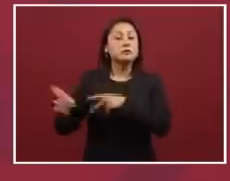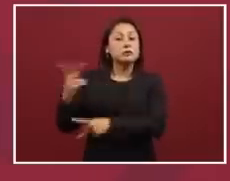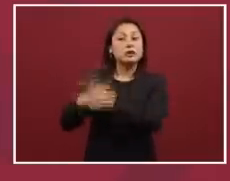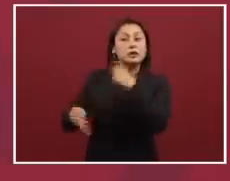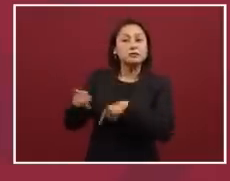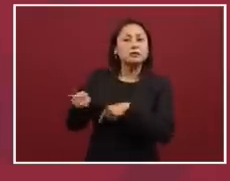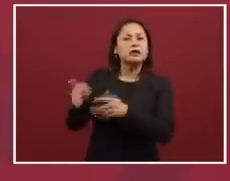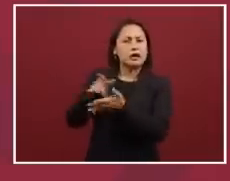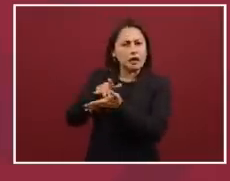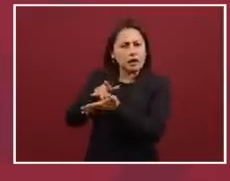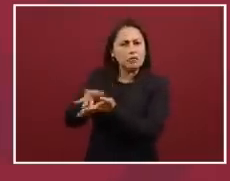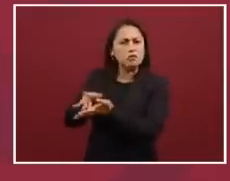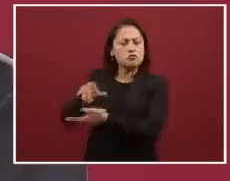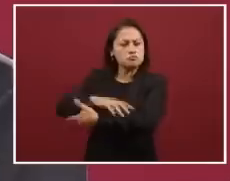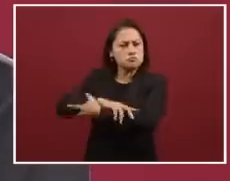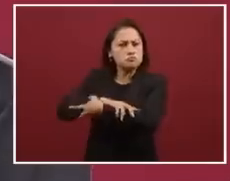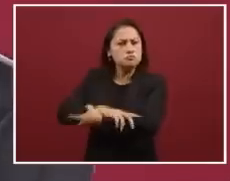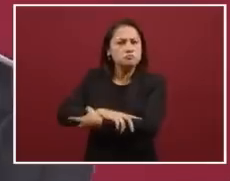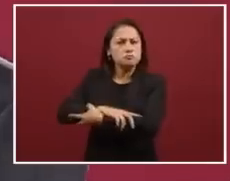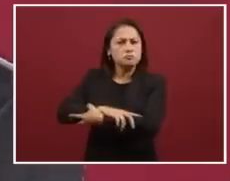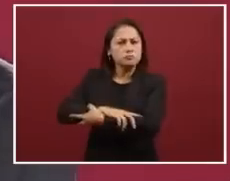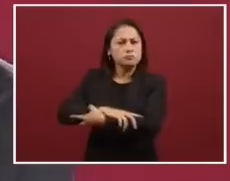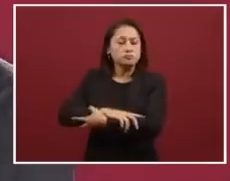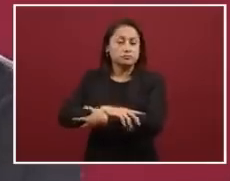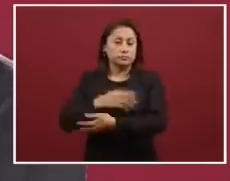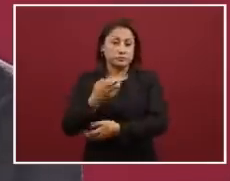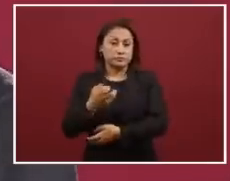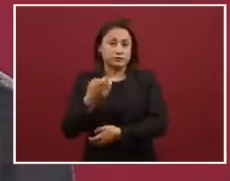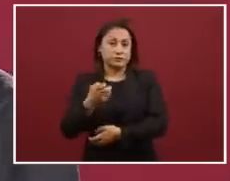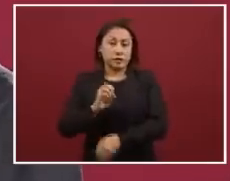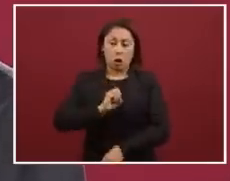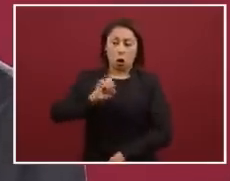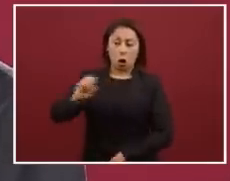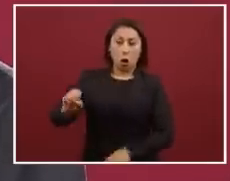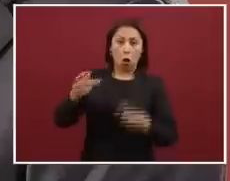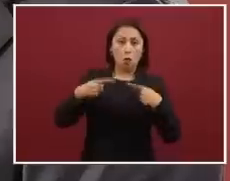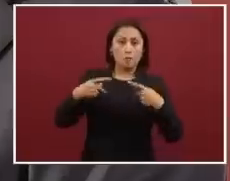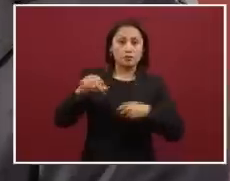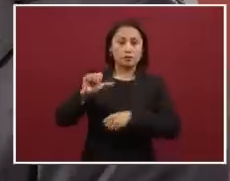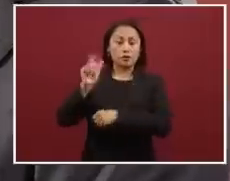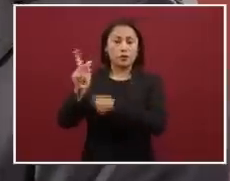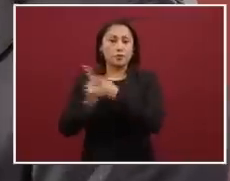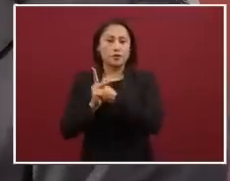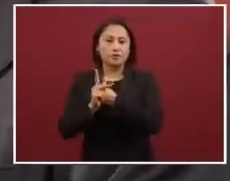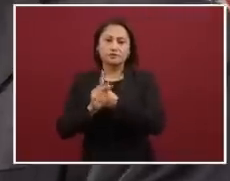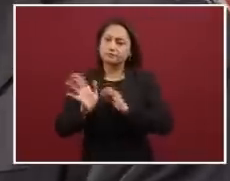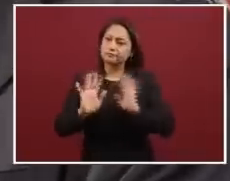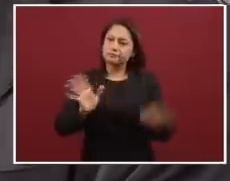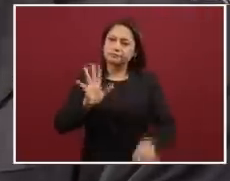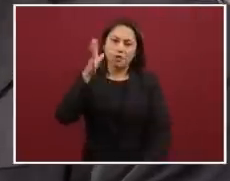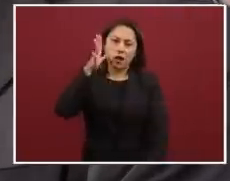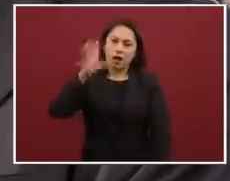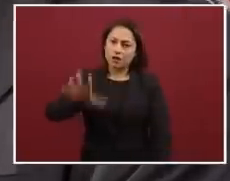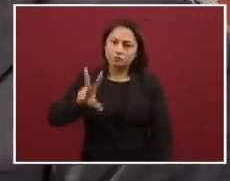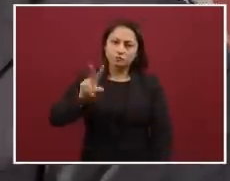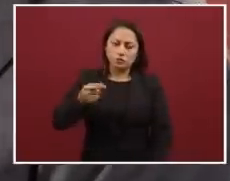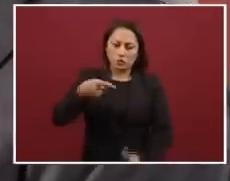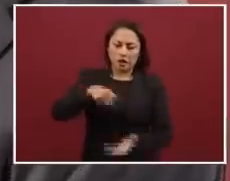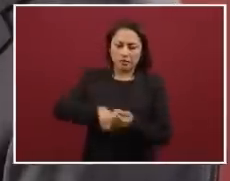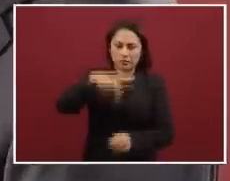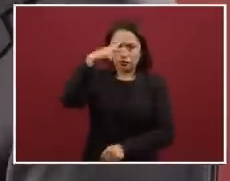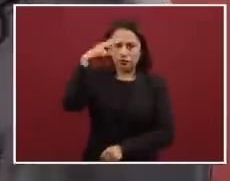Entonces, esa xenofobia no la queremos en el país. Más los mexicanos